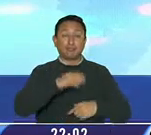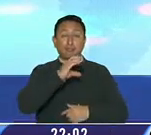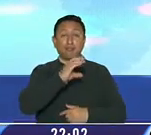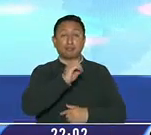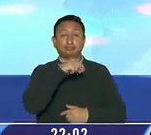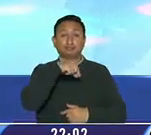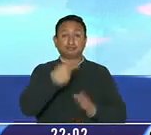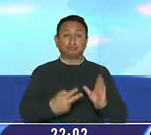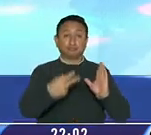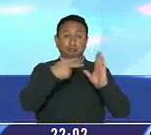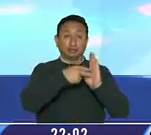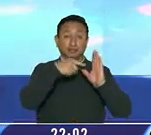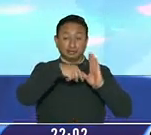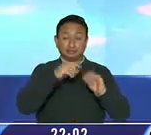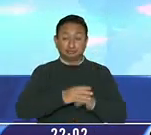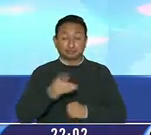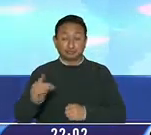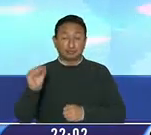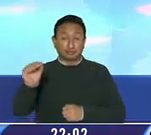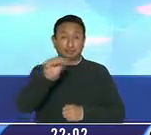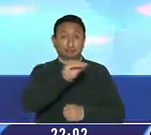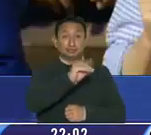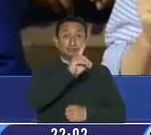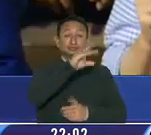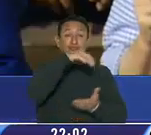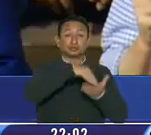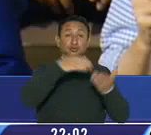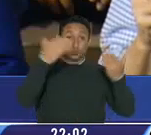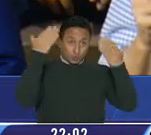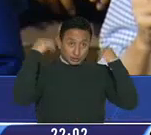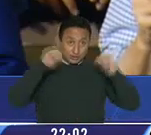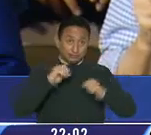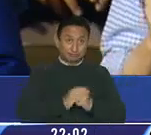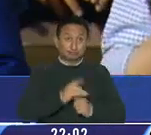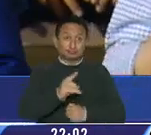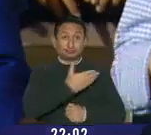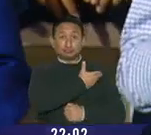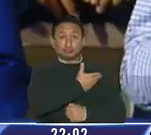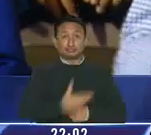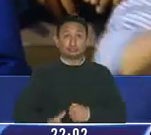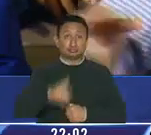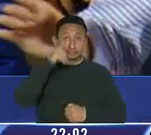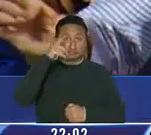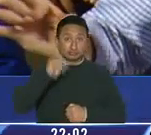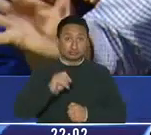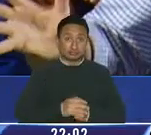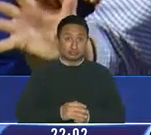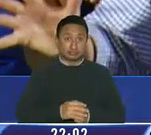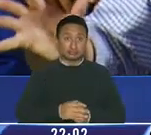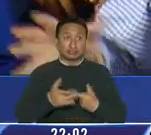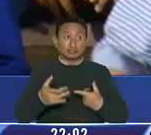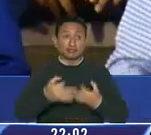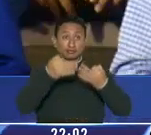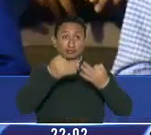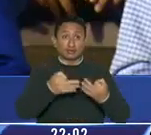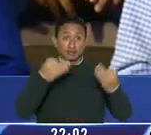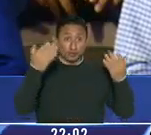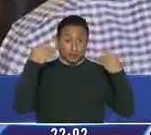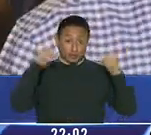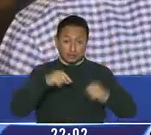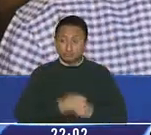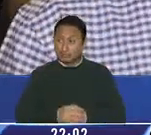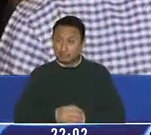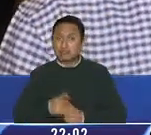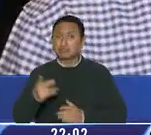reportó afectaciones en edificaciones del centro de la urbe. El presidente de la República, luego de un evento oficial en Guayaquil, se enteraba de